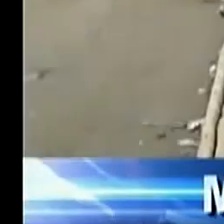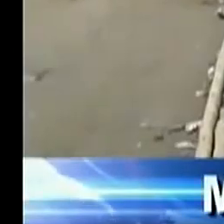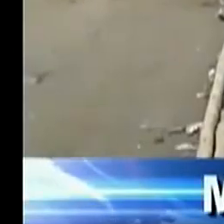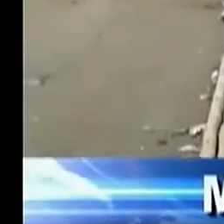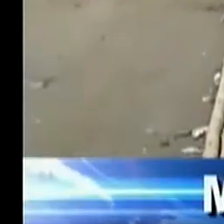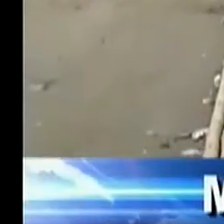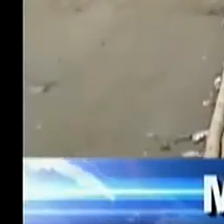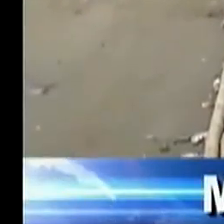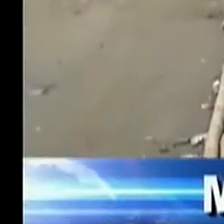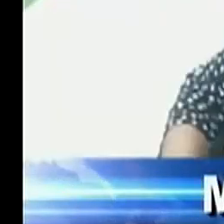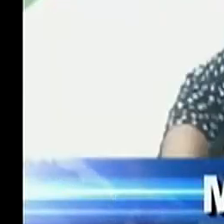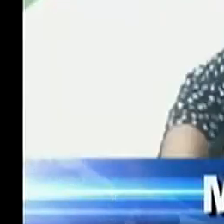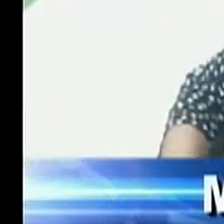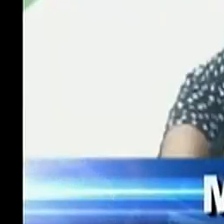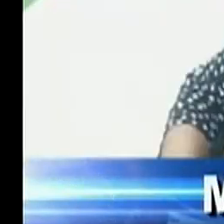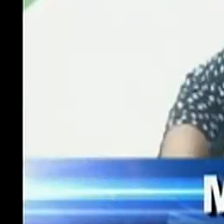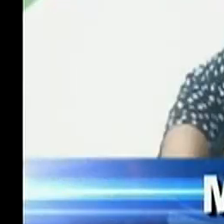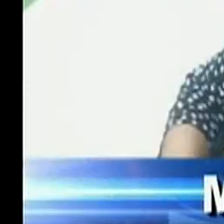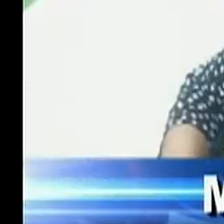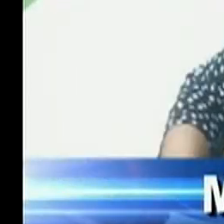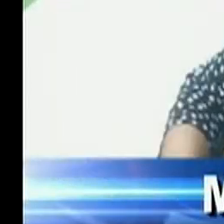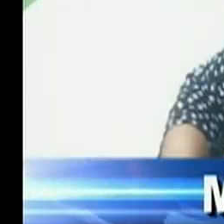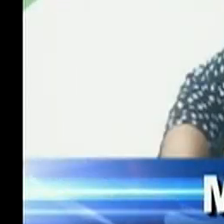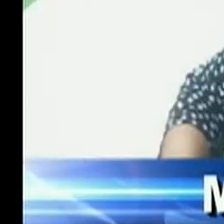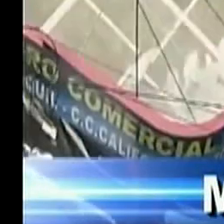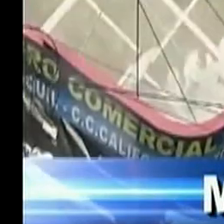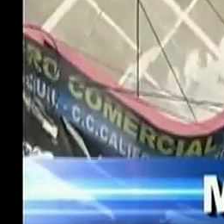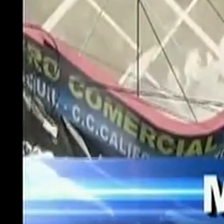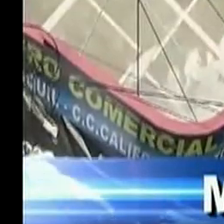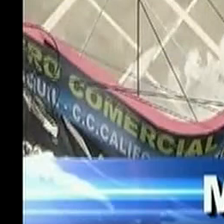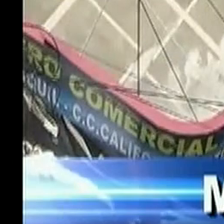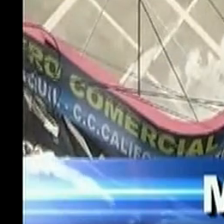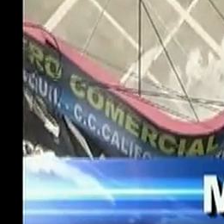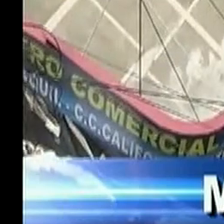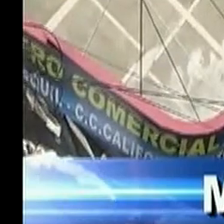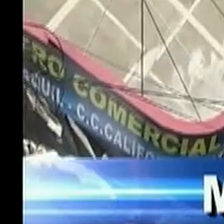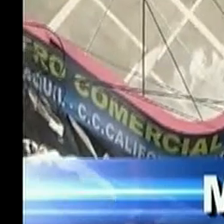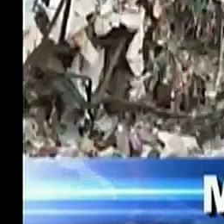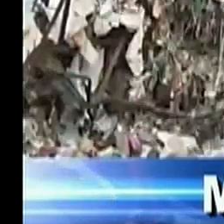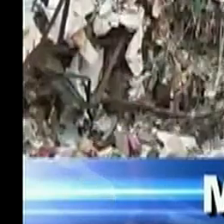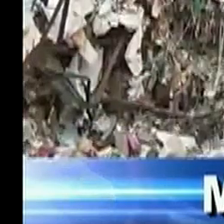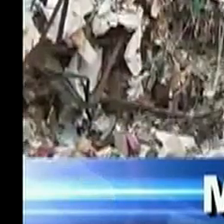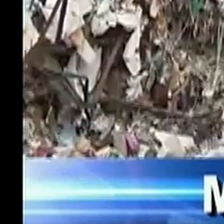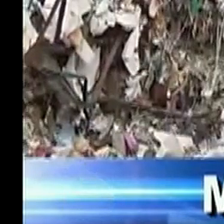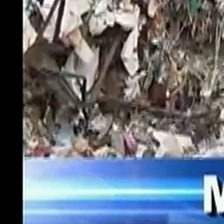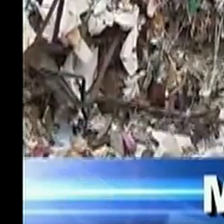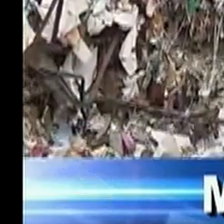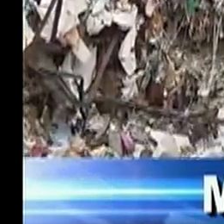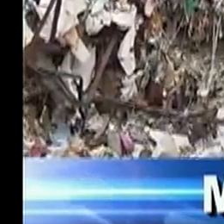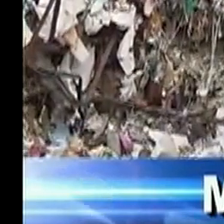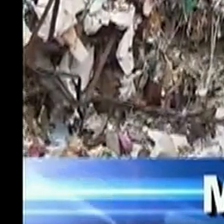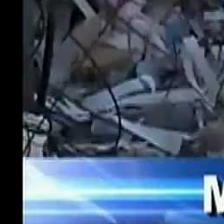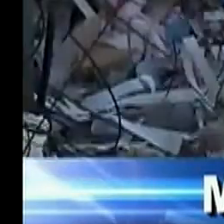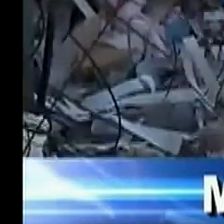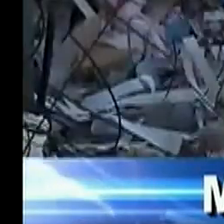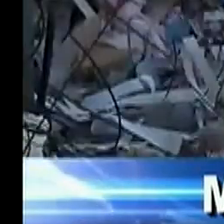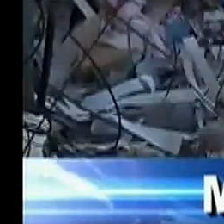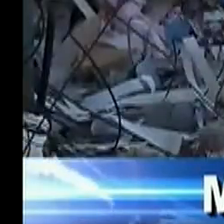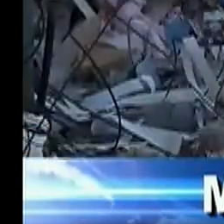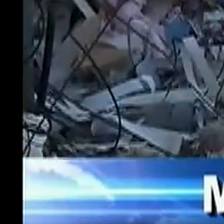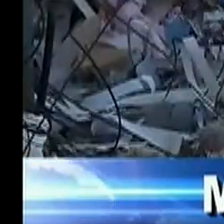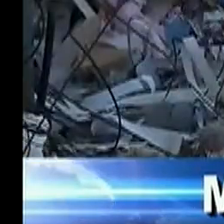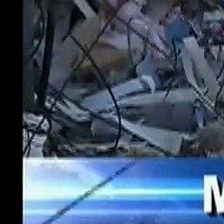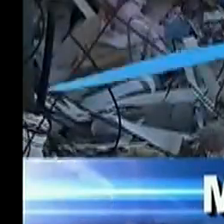Padre de familia sigue buscando a hija desaparecida en el terremoto. La joven se llama Mayra y trabajaba en un edificio que se desplomó en